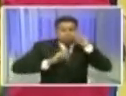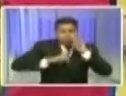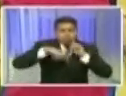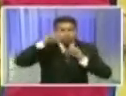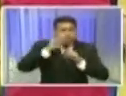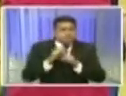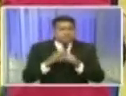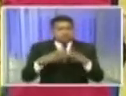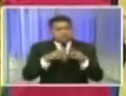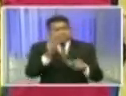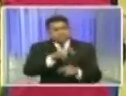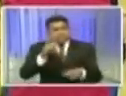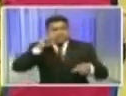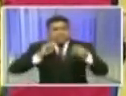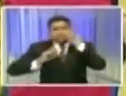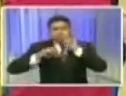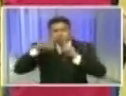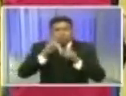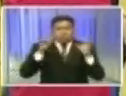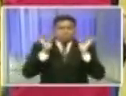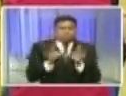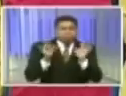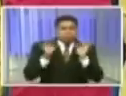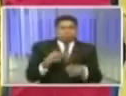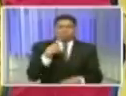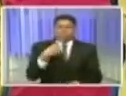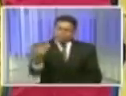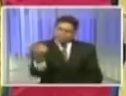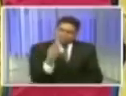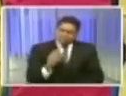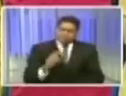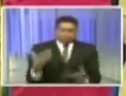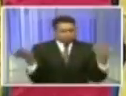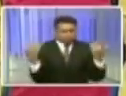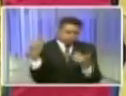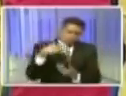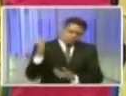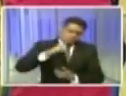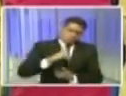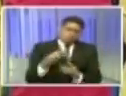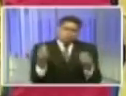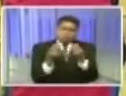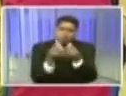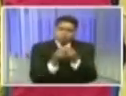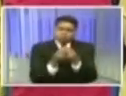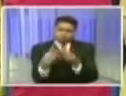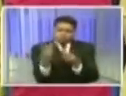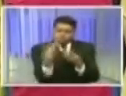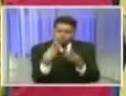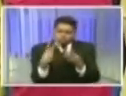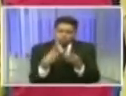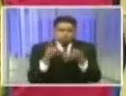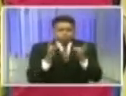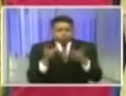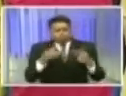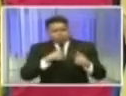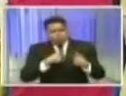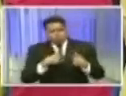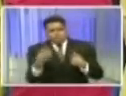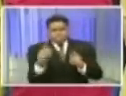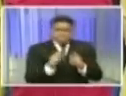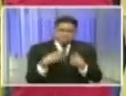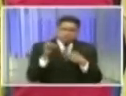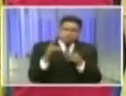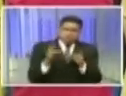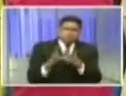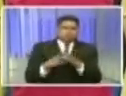que llorar su dolor y decirle: vamos juntos, tu dolor y el mío, a construir una esperanza posible